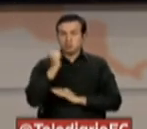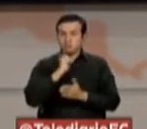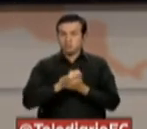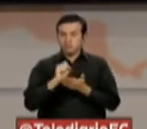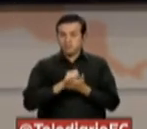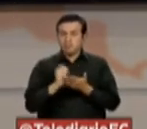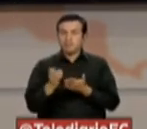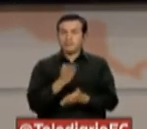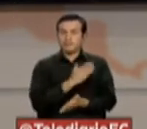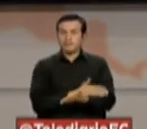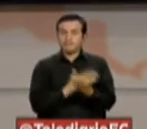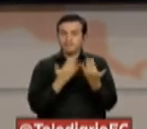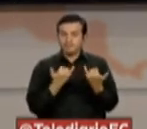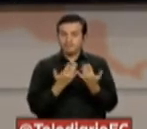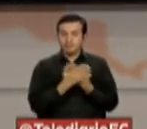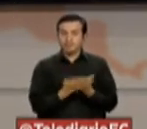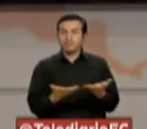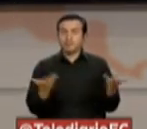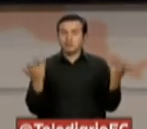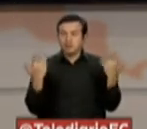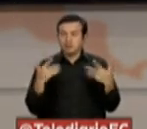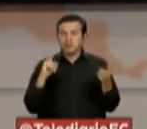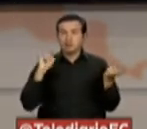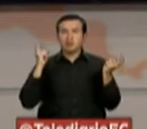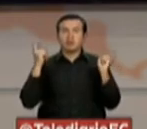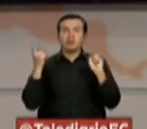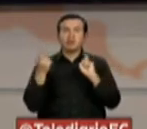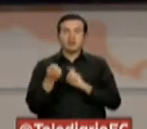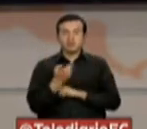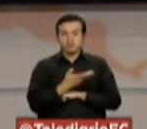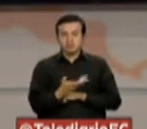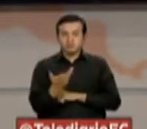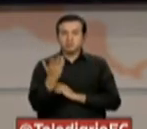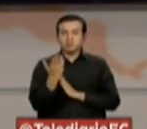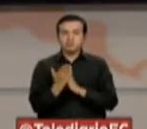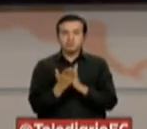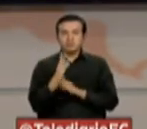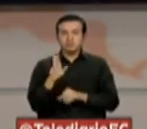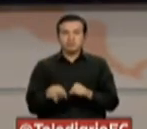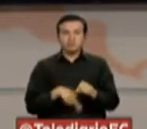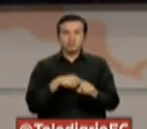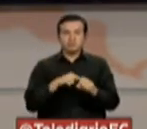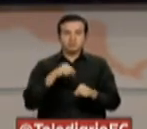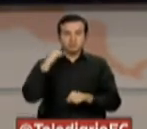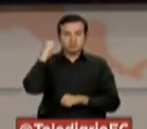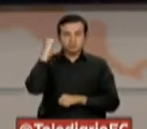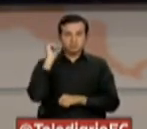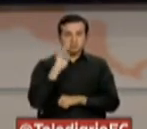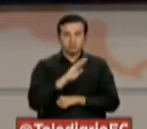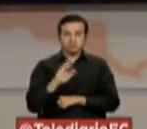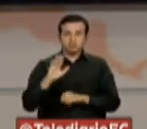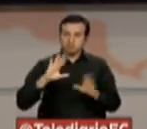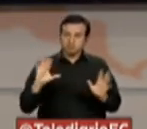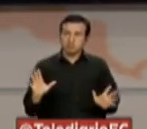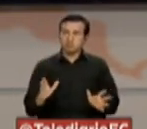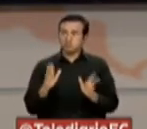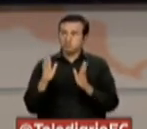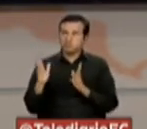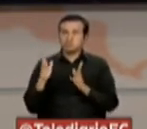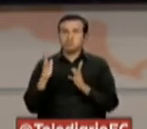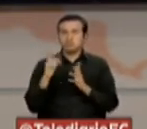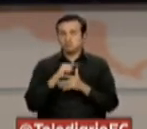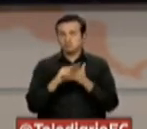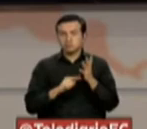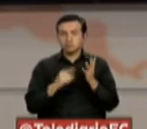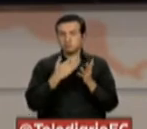en su momento, y en la actualidad esta evolución permite que el Servicio Nacional de Derechos Intelectuales, con la promulgación y la emisión